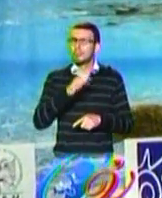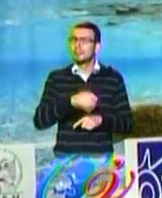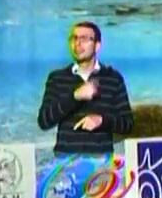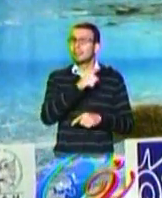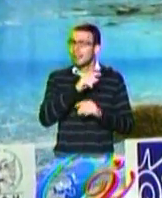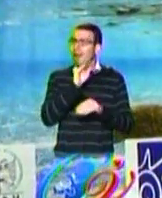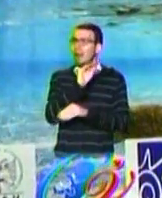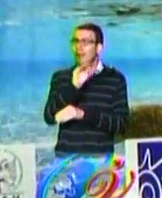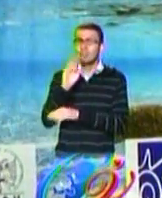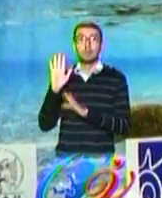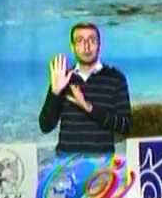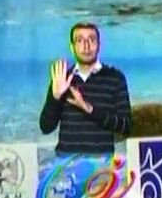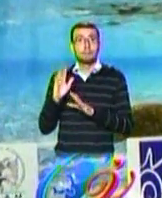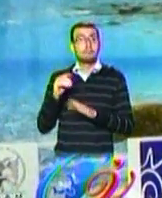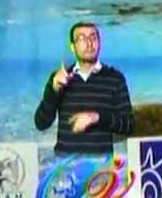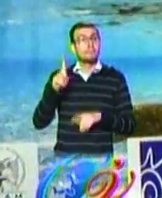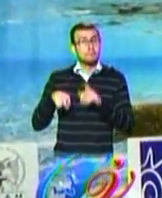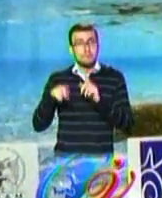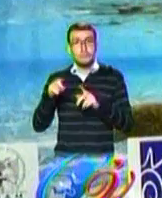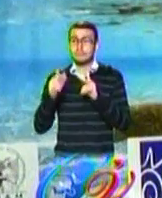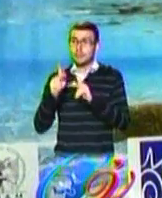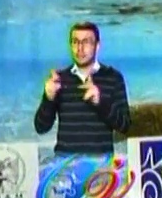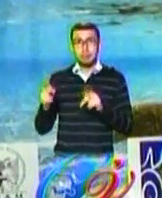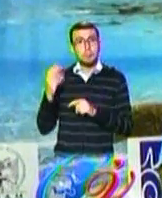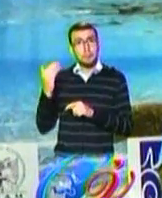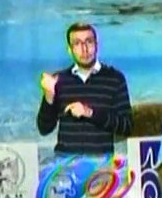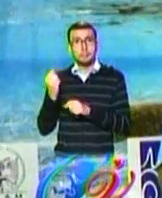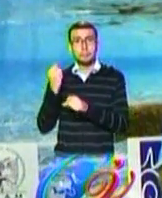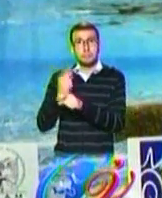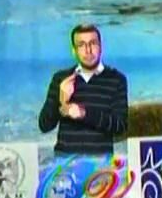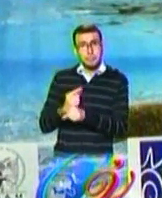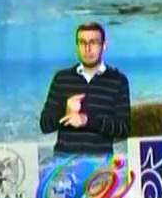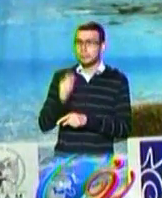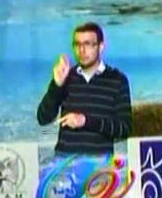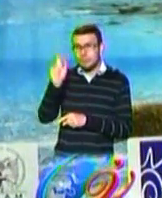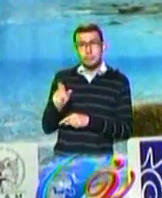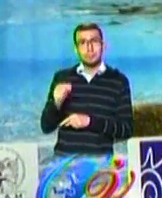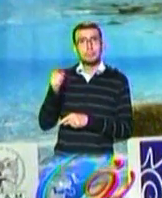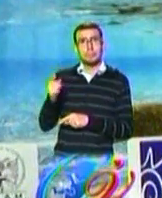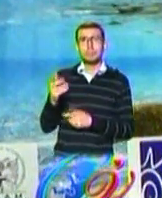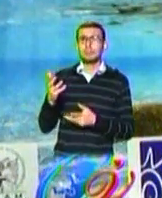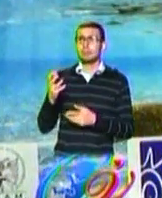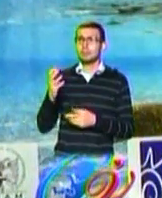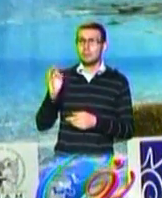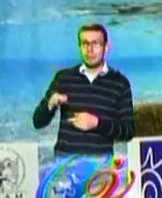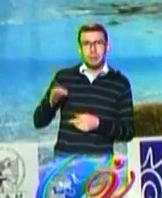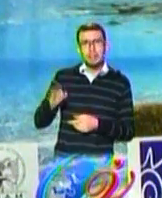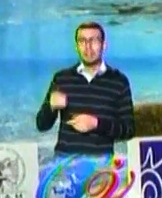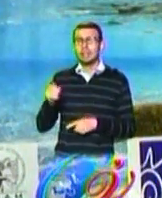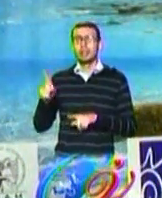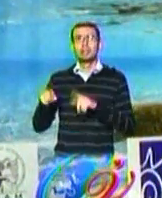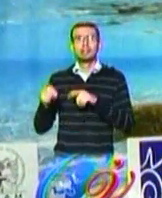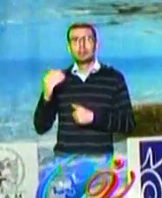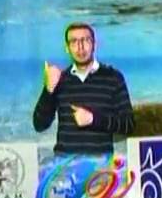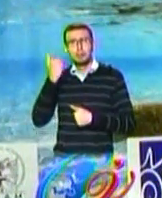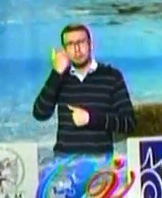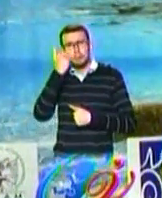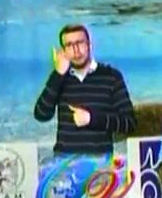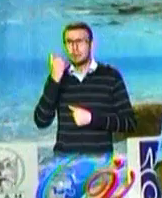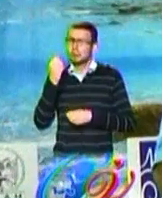muchas personas convulsionaban o tenían ciertos procesos patológicos en luna